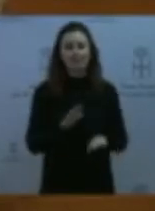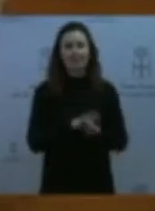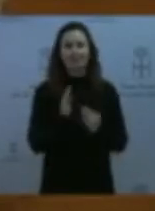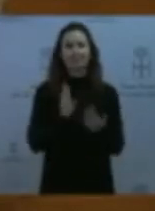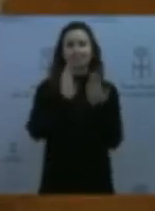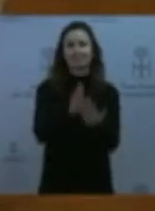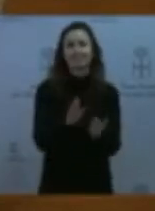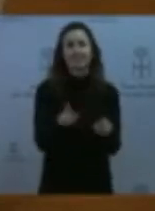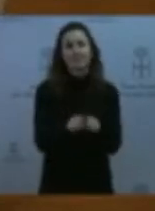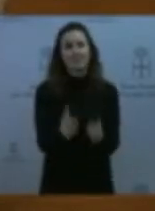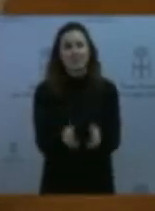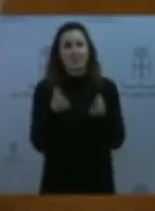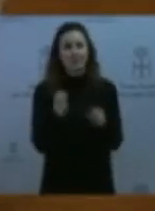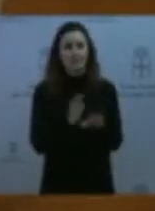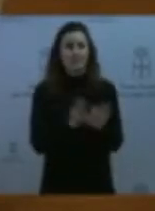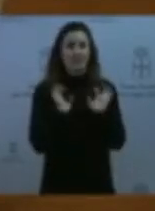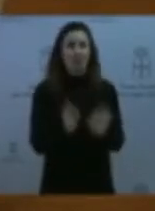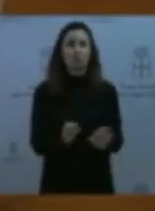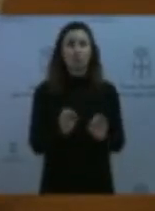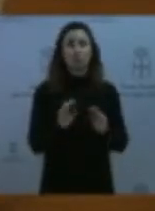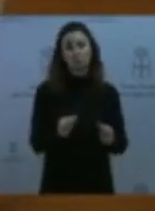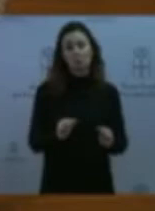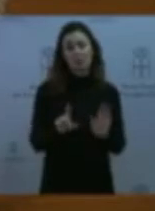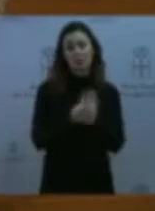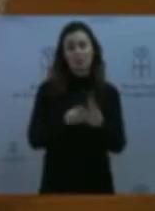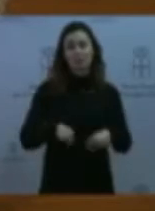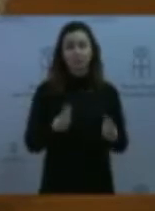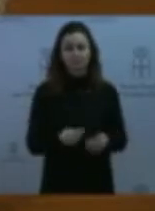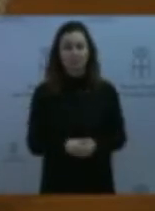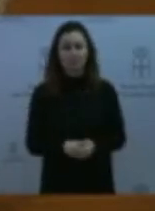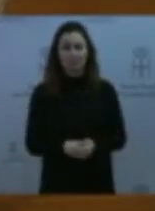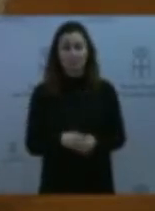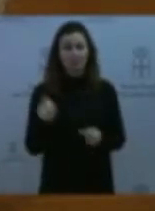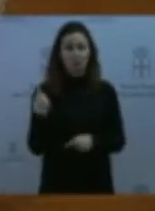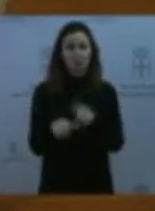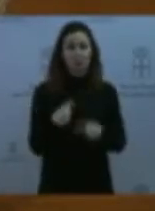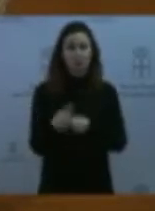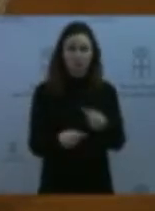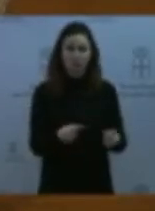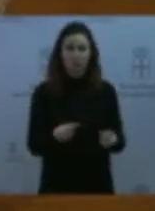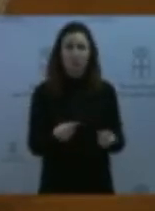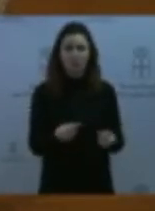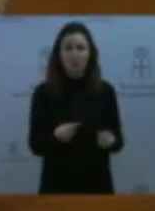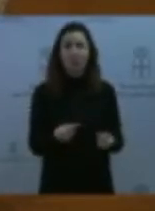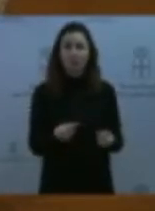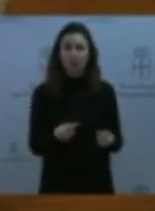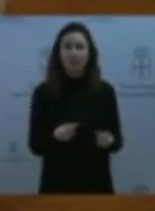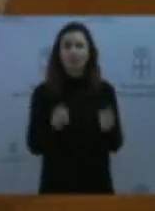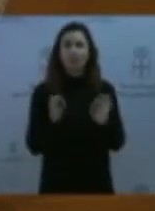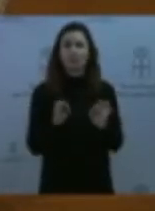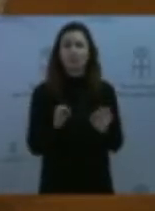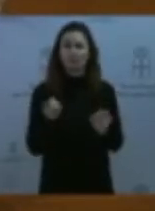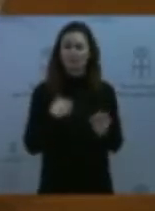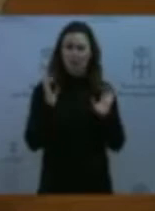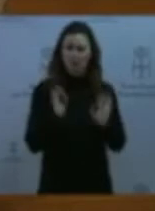ley permite. Las consecuencias las tenemos ahí, ya que se aprobó vacía de contenidos imprescindibles para una